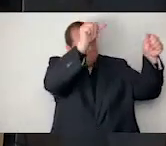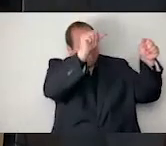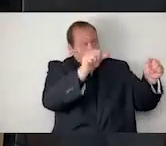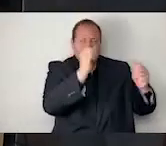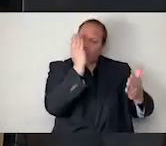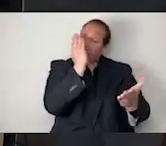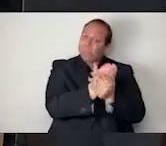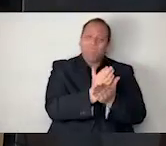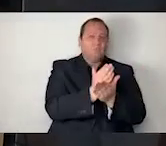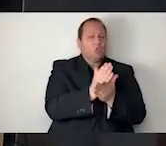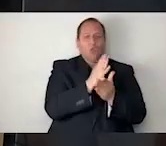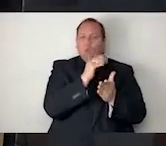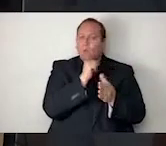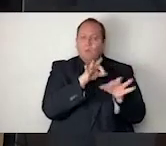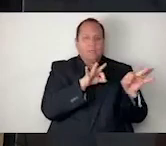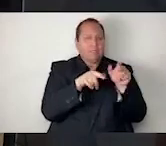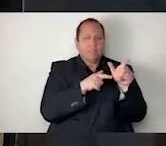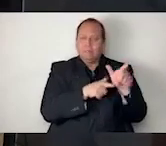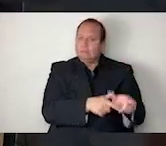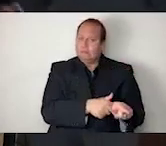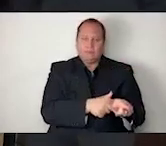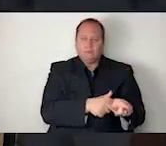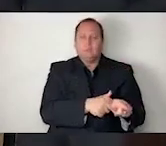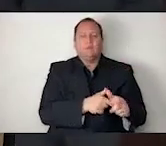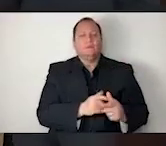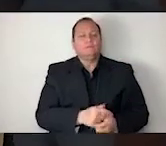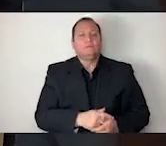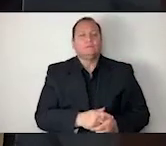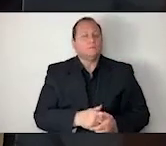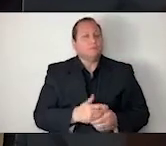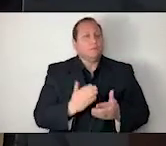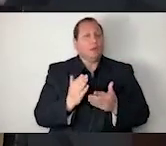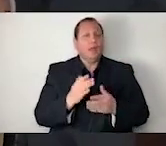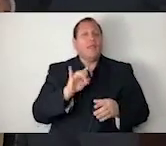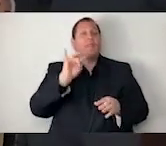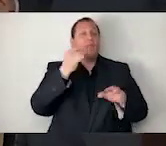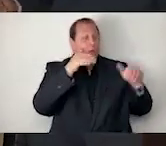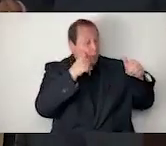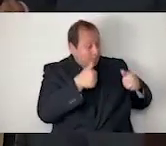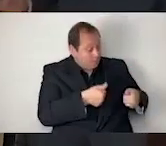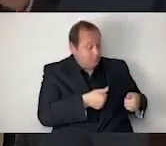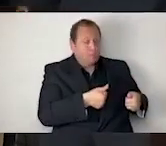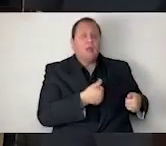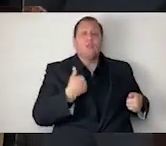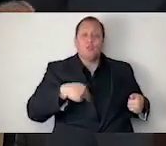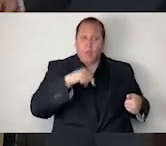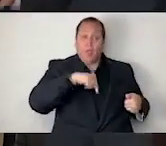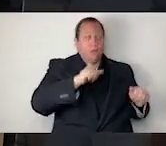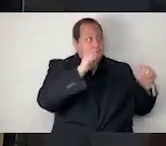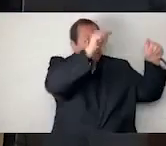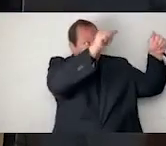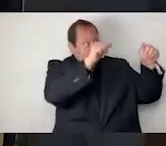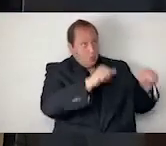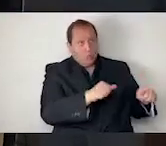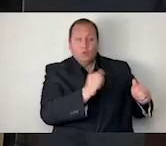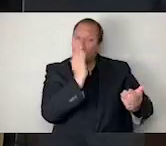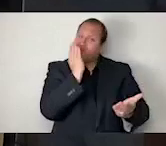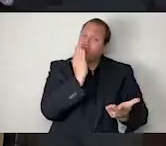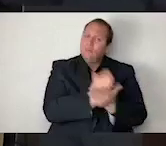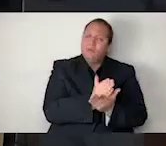en la parte de tijuana aquí nosotros colocamos los sellos de suspensión de actividades no esenciales